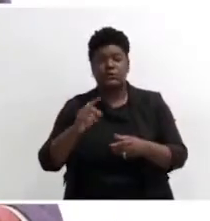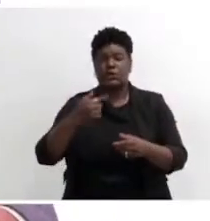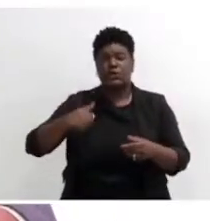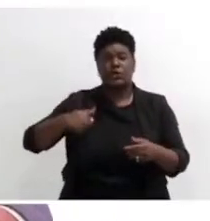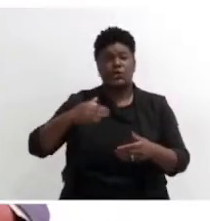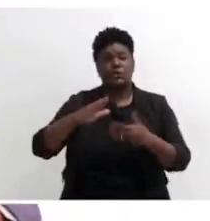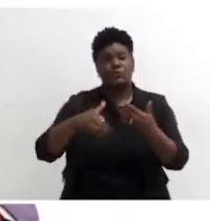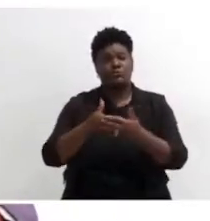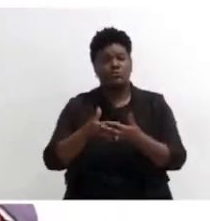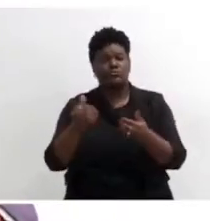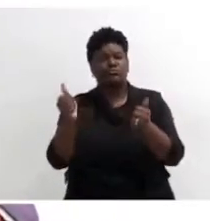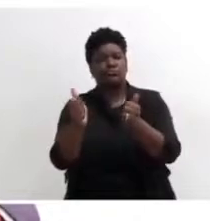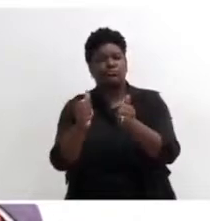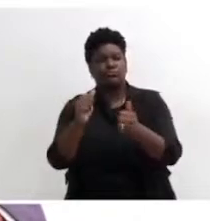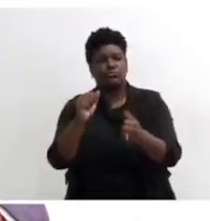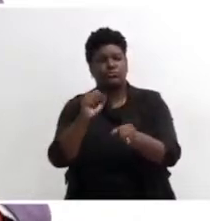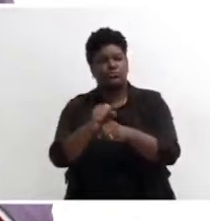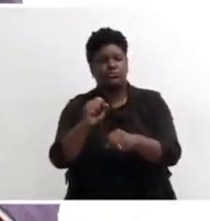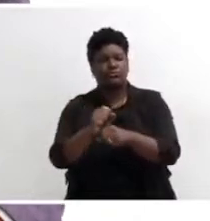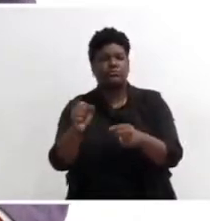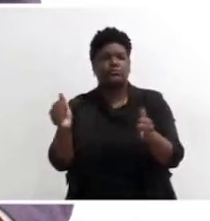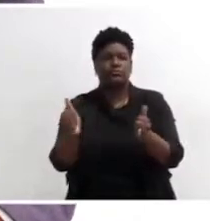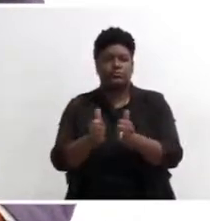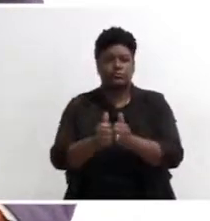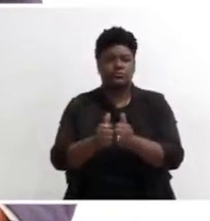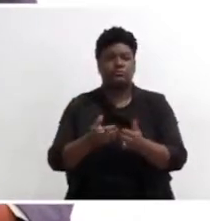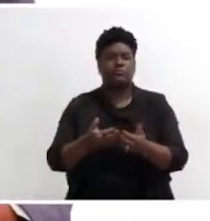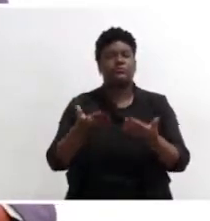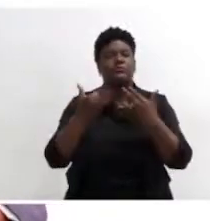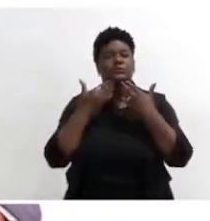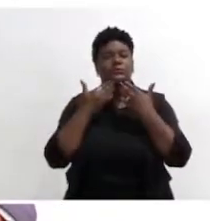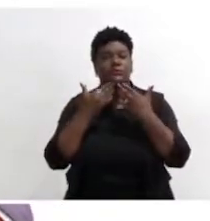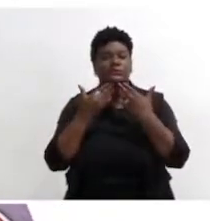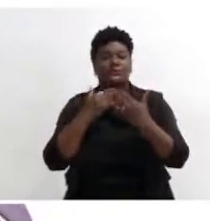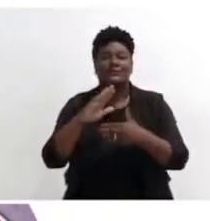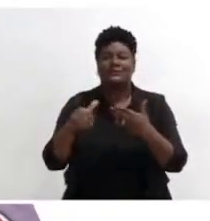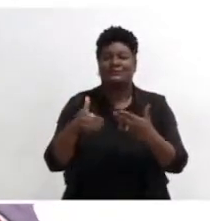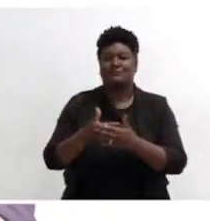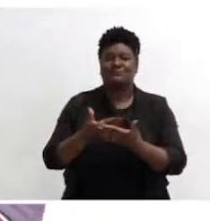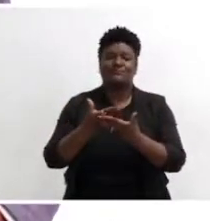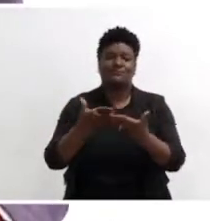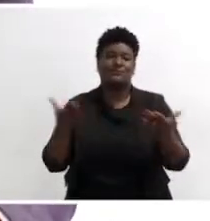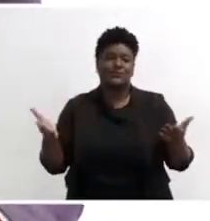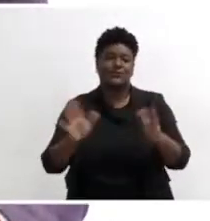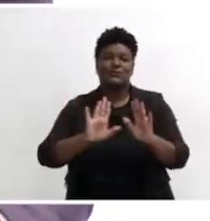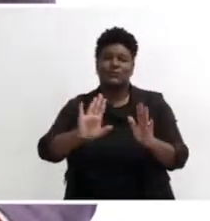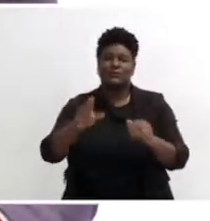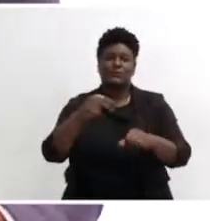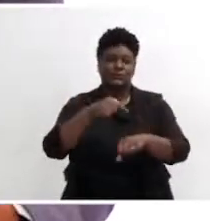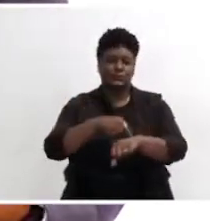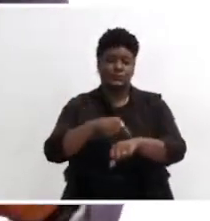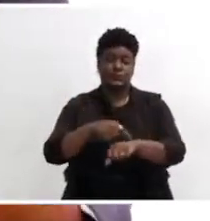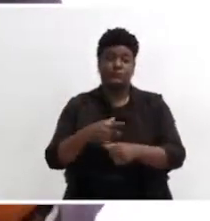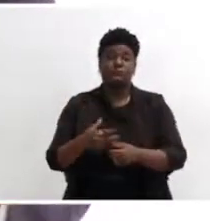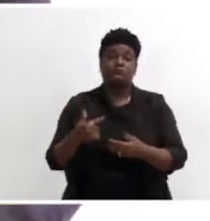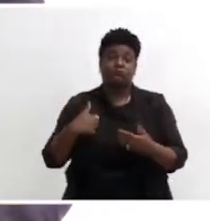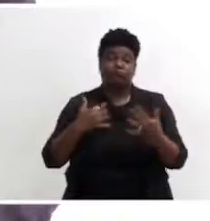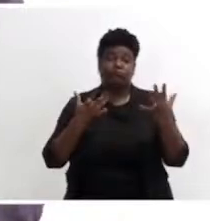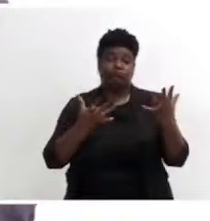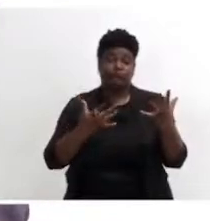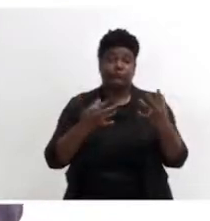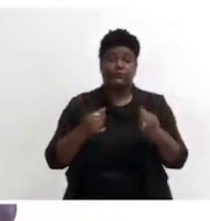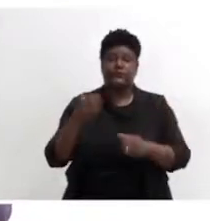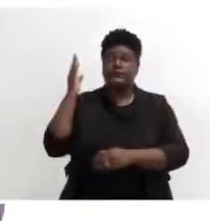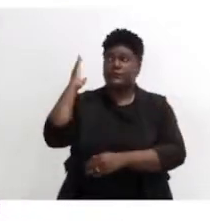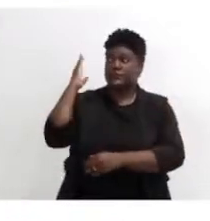Entonces, nuevamente les agradezco mucho su tiempo, ¿sí? Y espero que esta presentación sea exitosa para todos y tengan